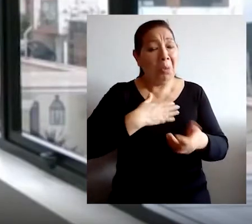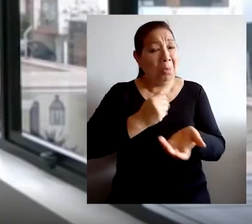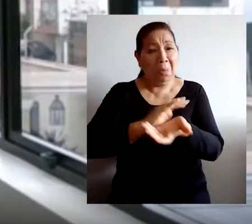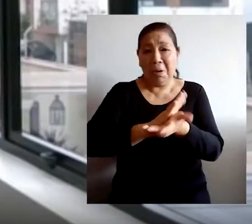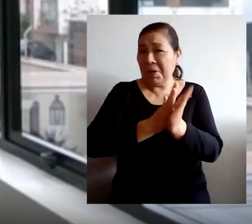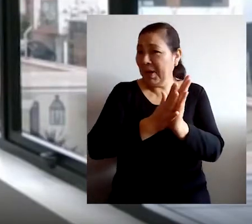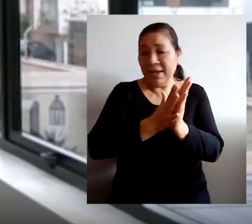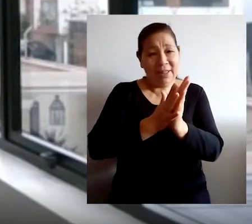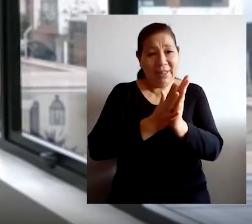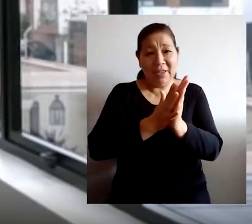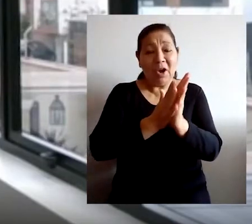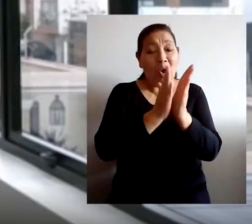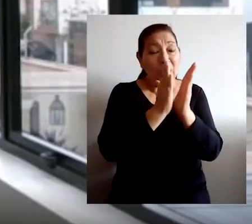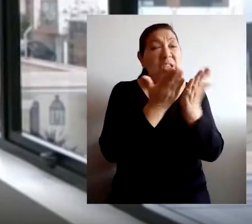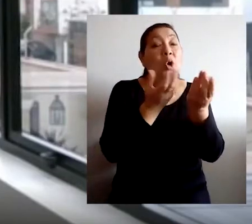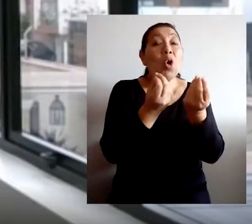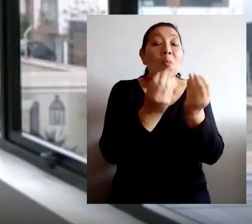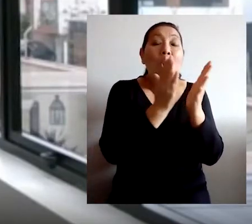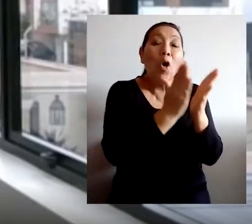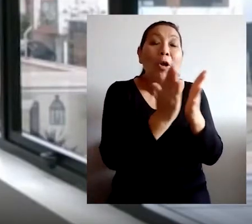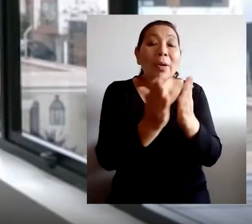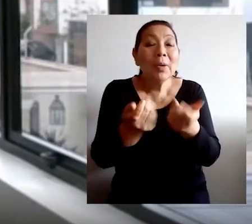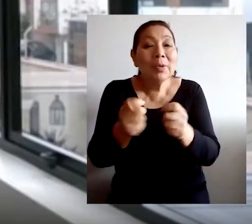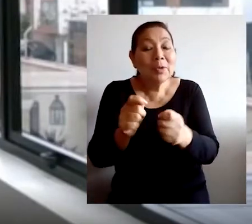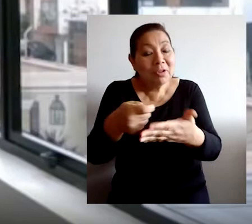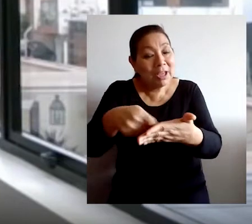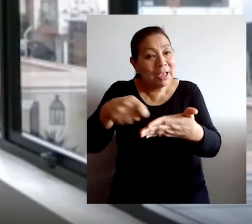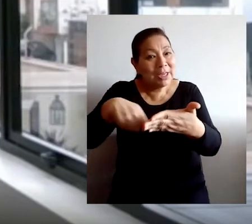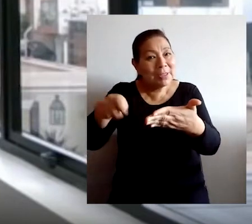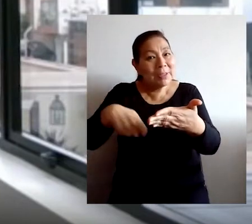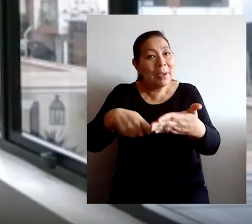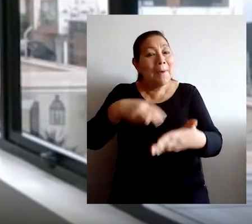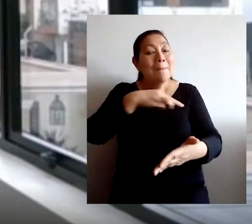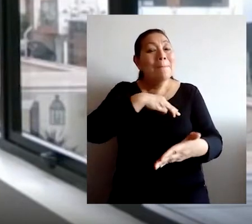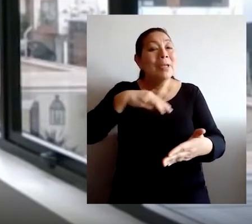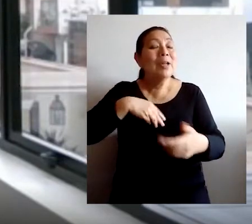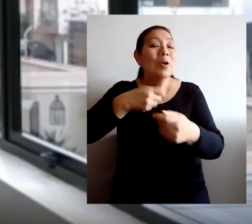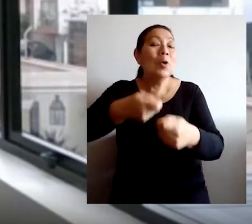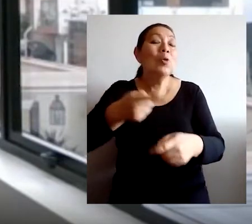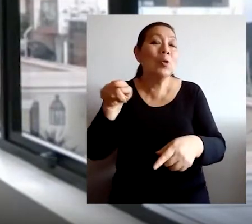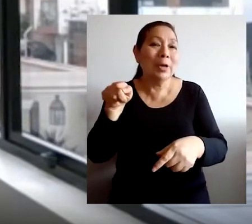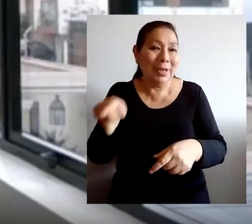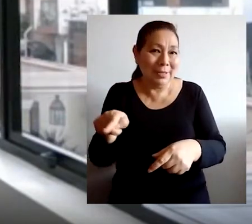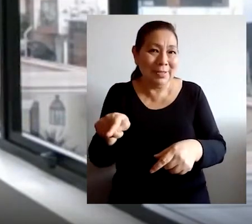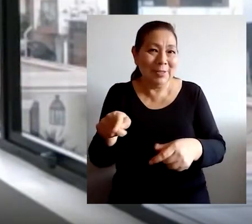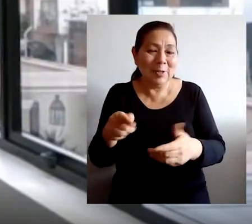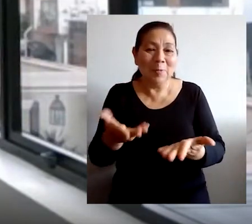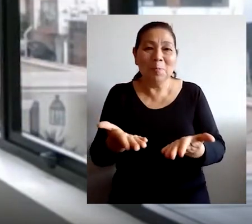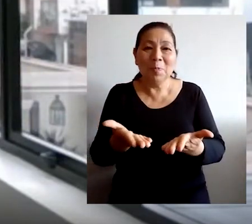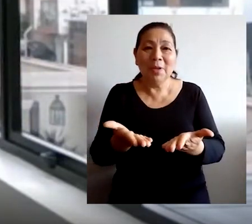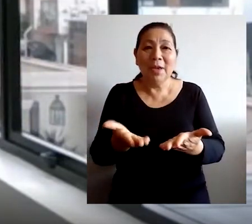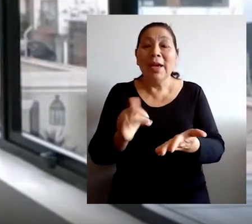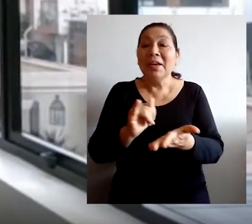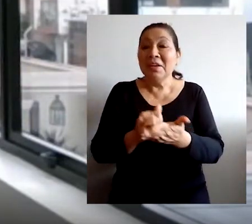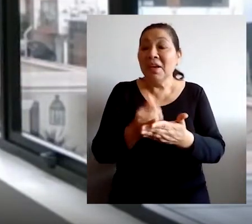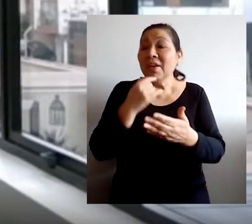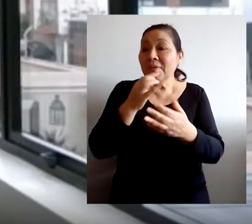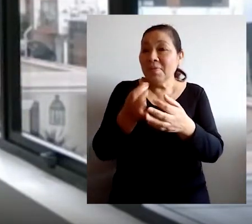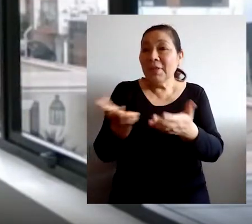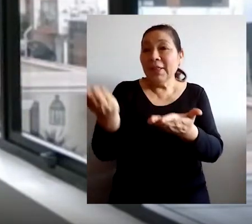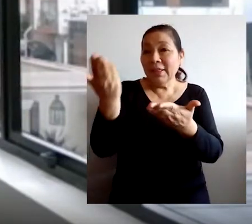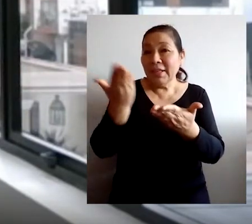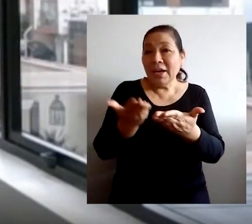forma gratuita y se ordenó, se cancele la inscripción del Ministerio de Agricultura sobre eso. Es decir, a los efectos que